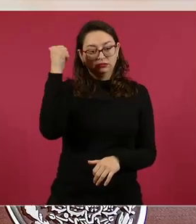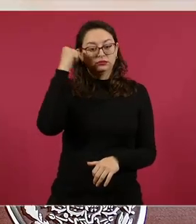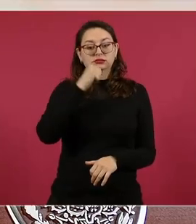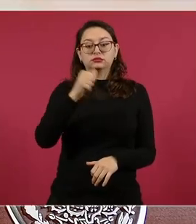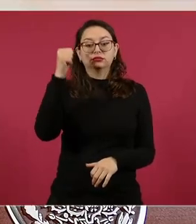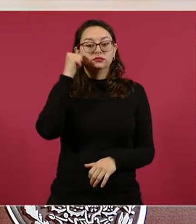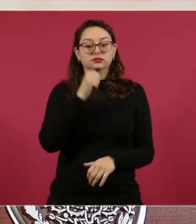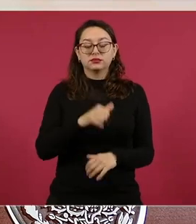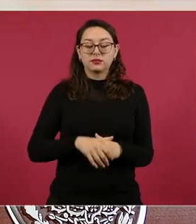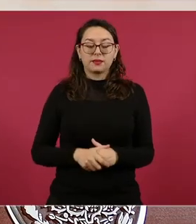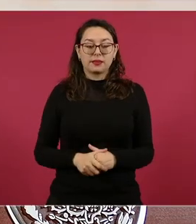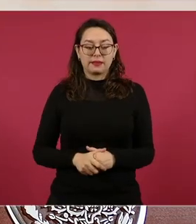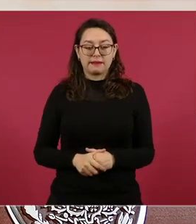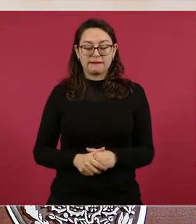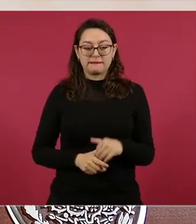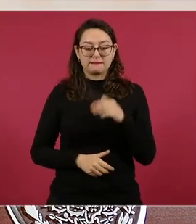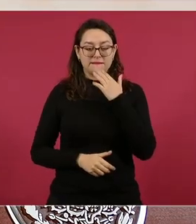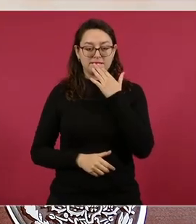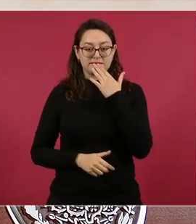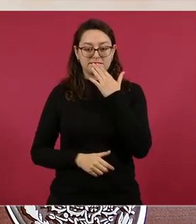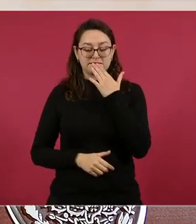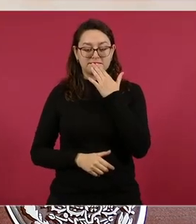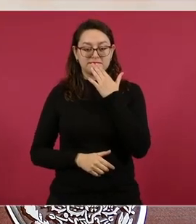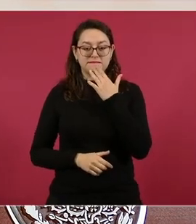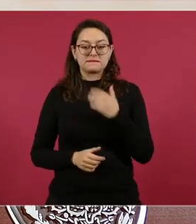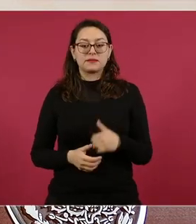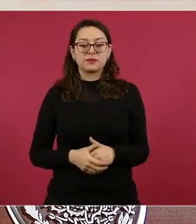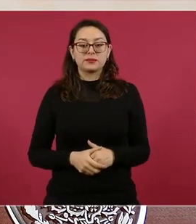en el pueblo de Yucatán.